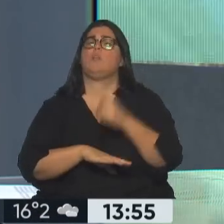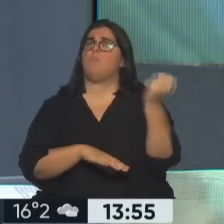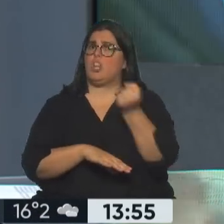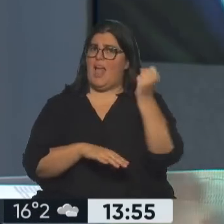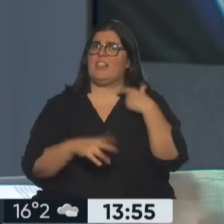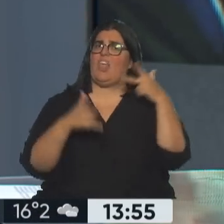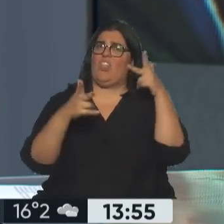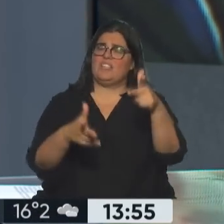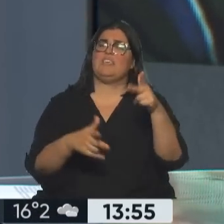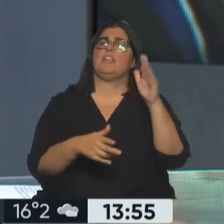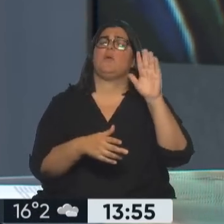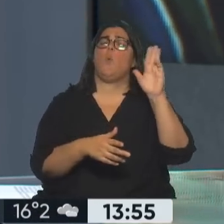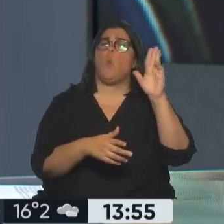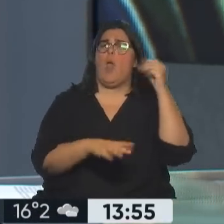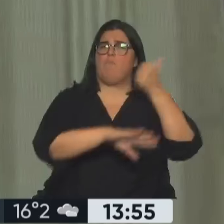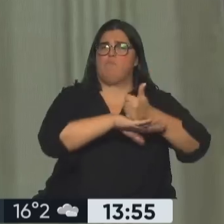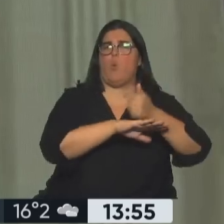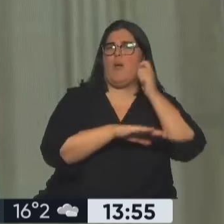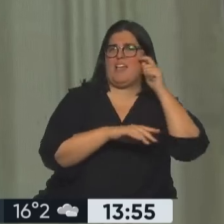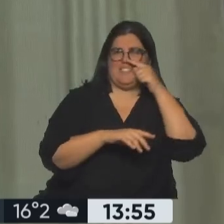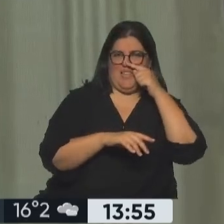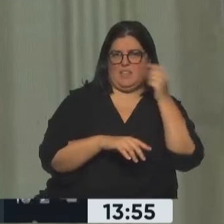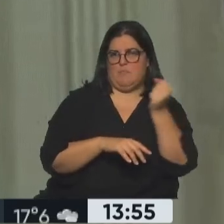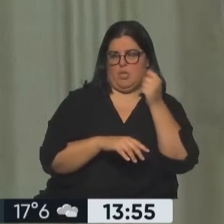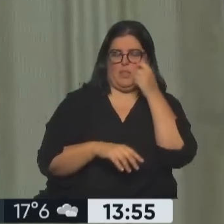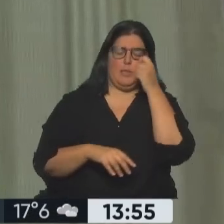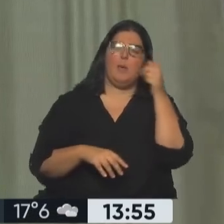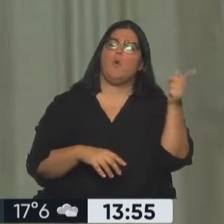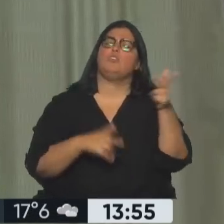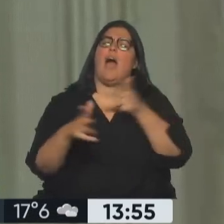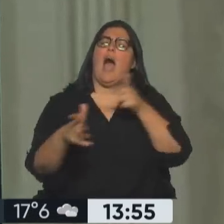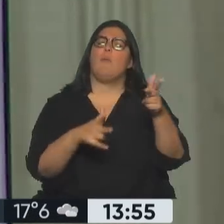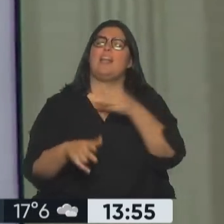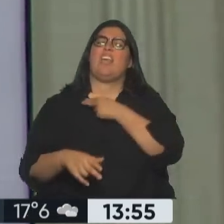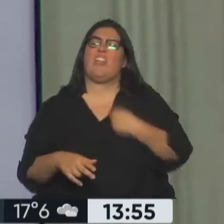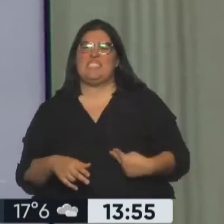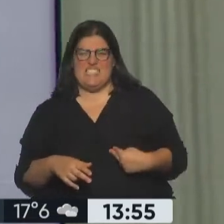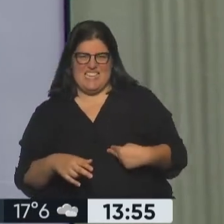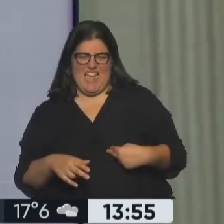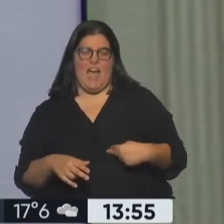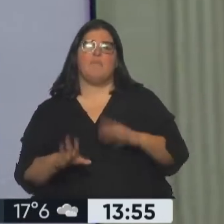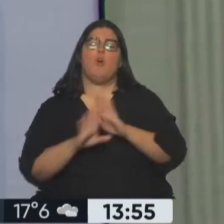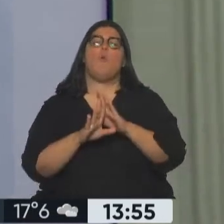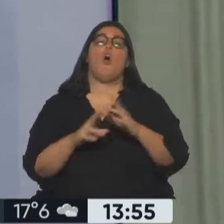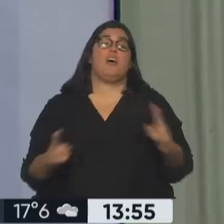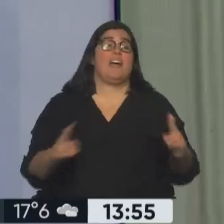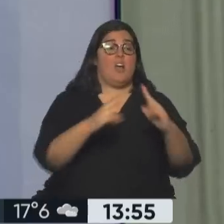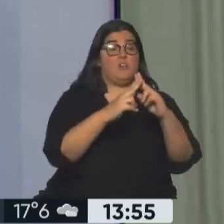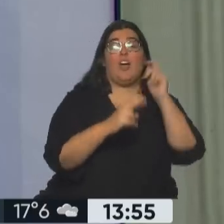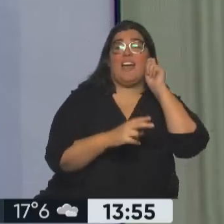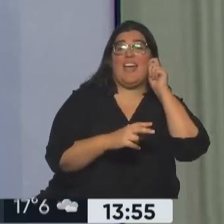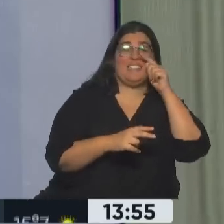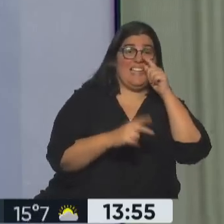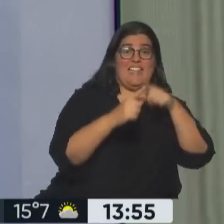Lula, de Brasil, en el G7. Mencionaste China, Sí. contracumbre o una cumbre paralela a lo que se está desarrollando en